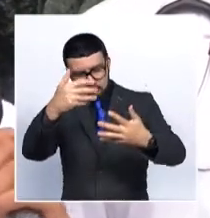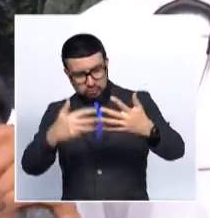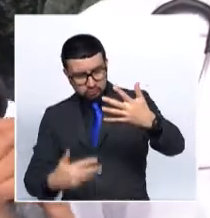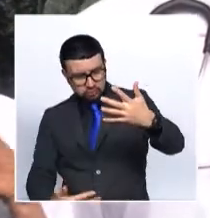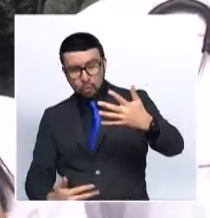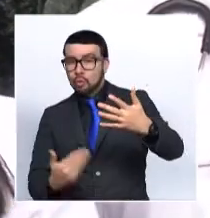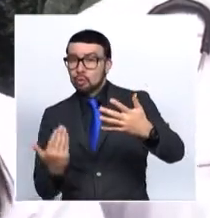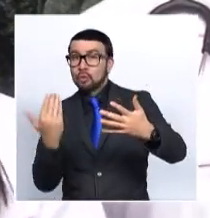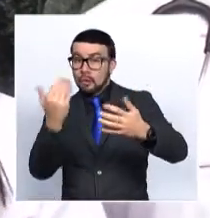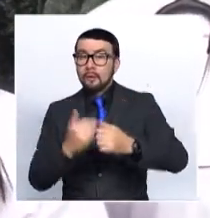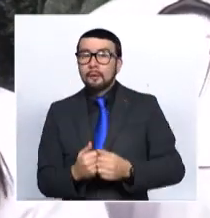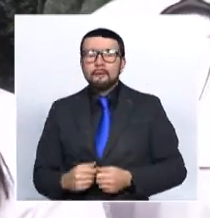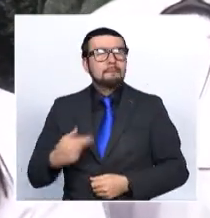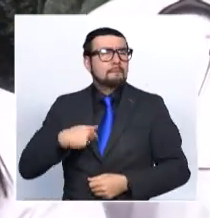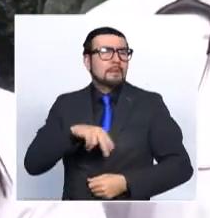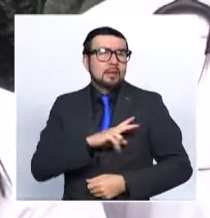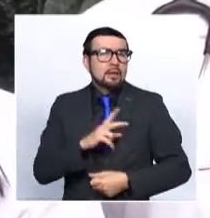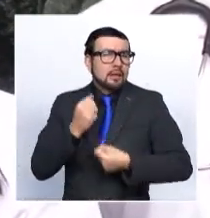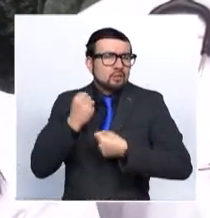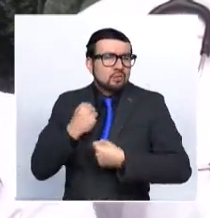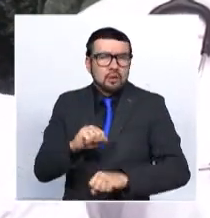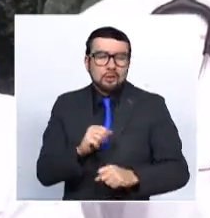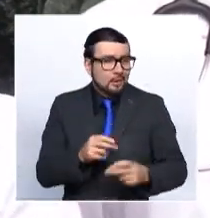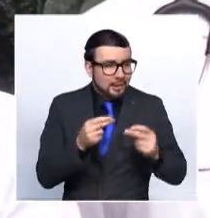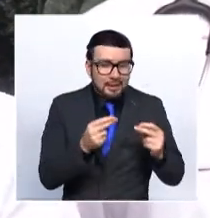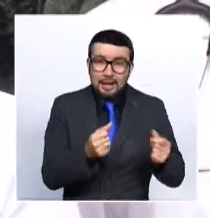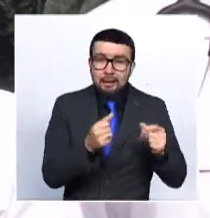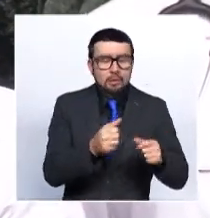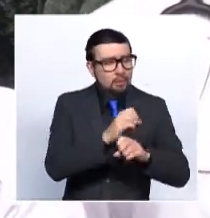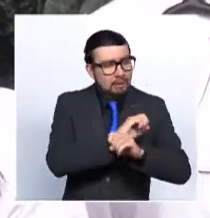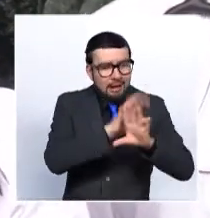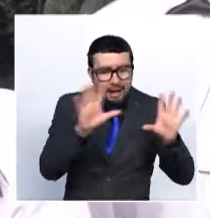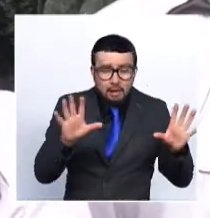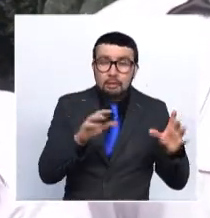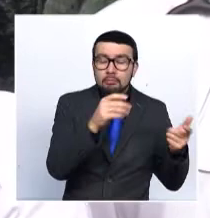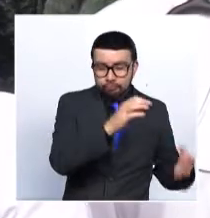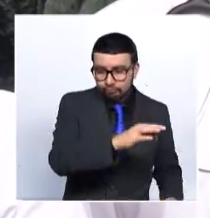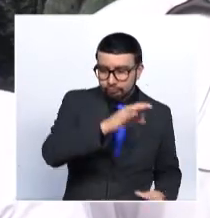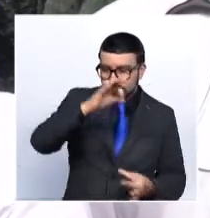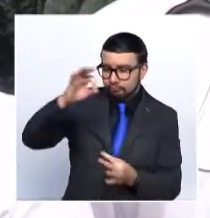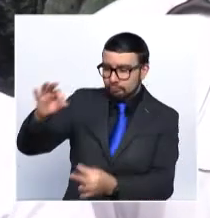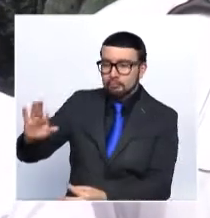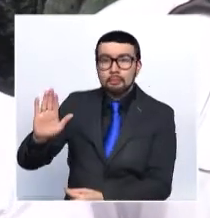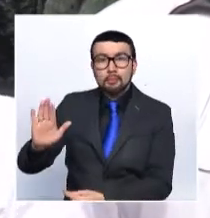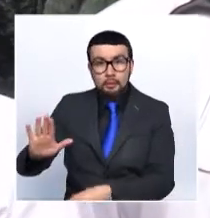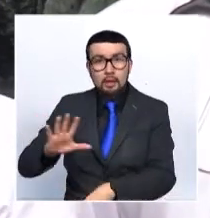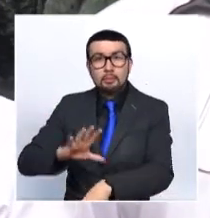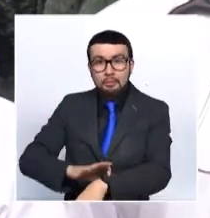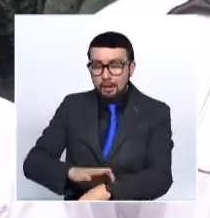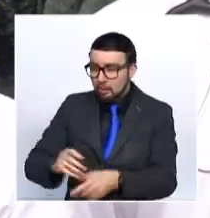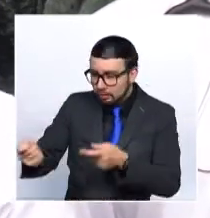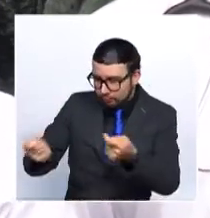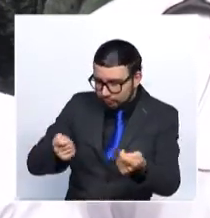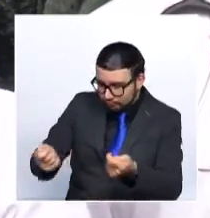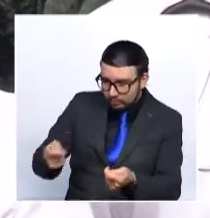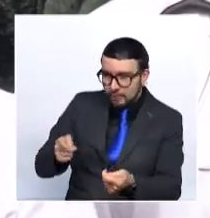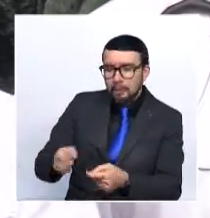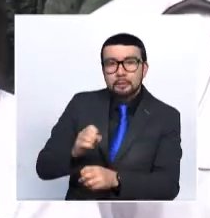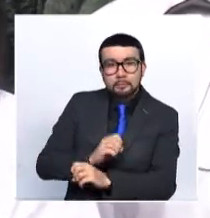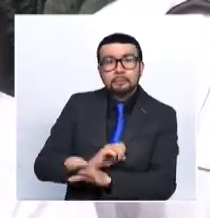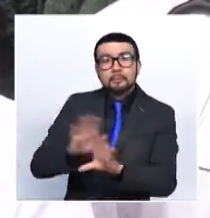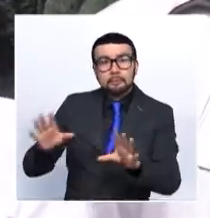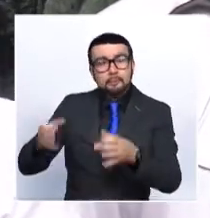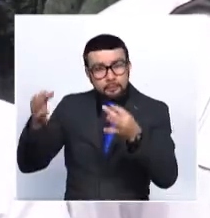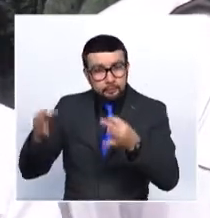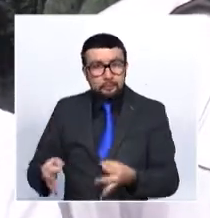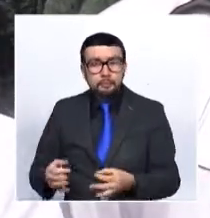los exámenes y los resultados salgan de la forma más rápida para poder tener un diagnóstico así más acertado y pues